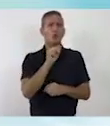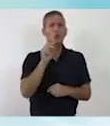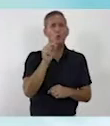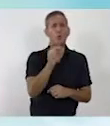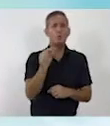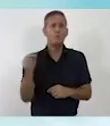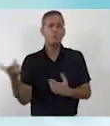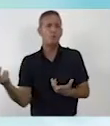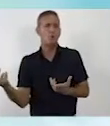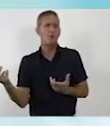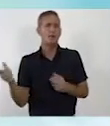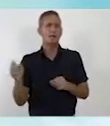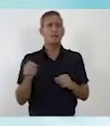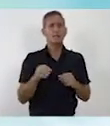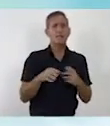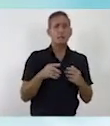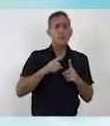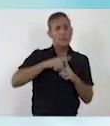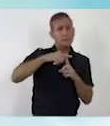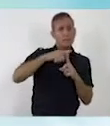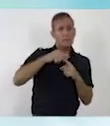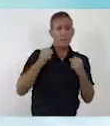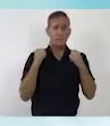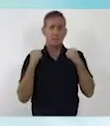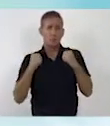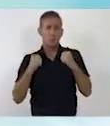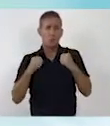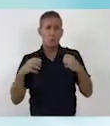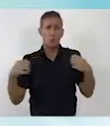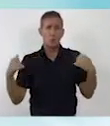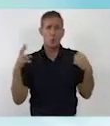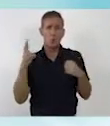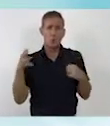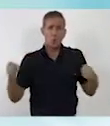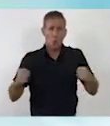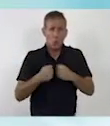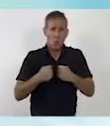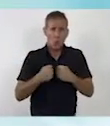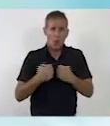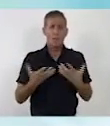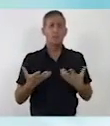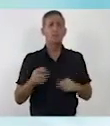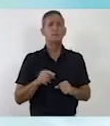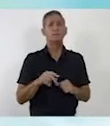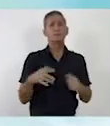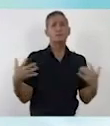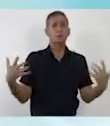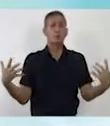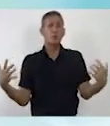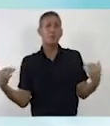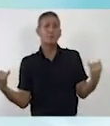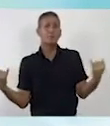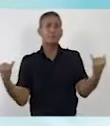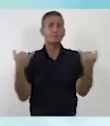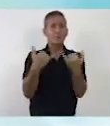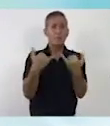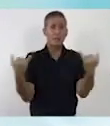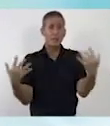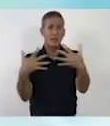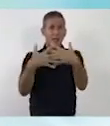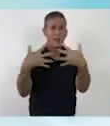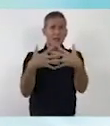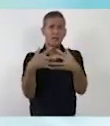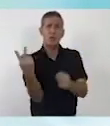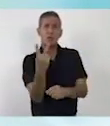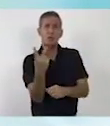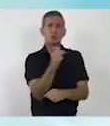Bajo ciertas condiciones de temperatura y presión, en este caso las estándar ambiente, Vamos a establecer un vínculo entre la relación de volumen